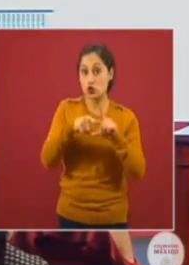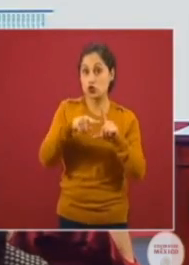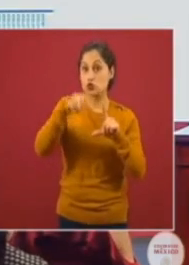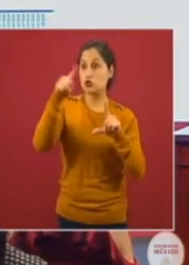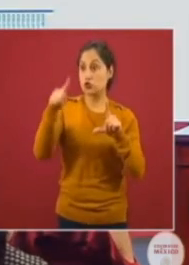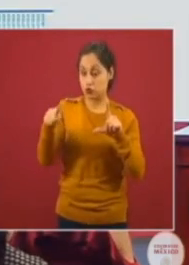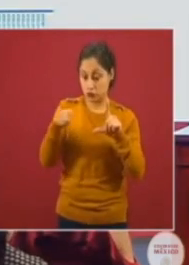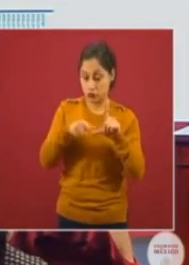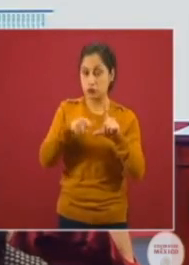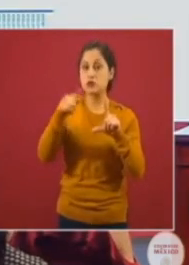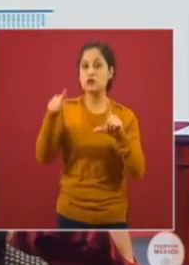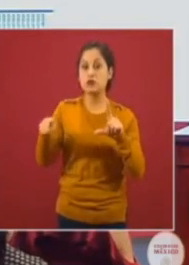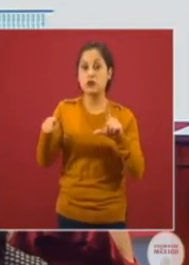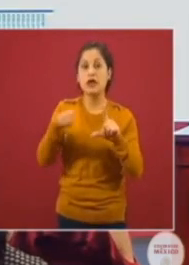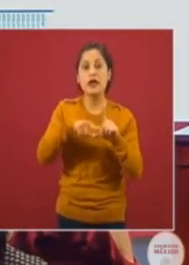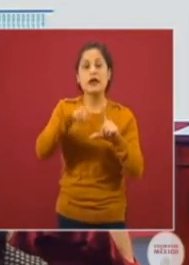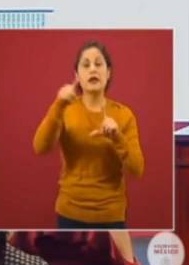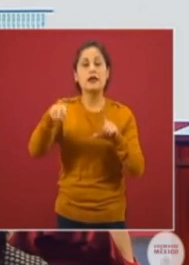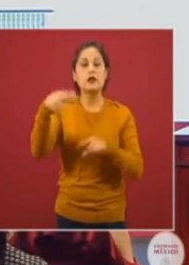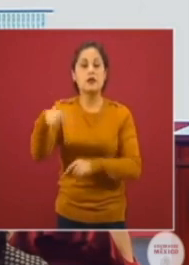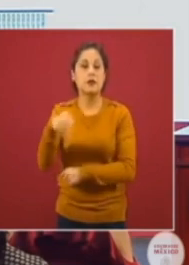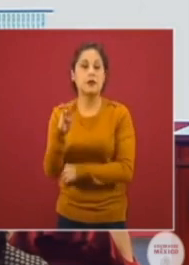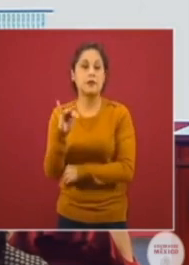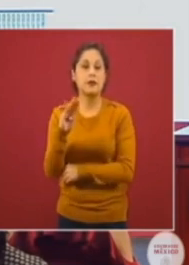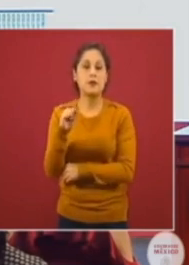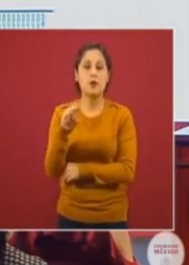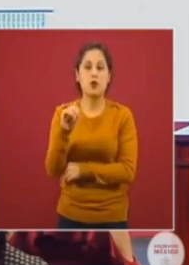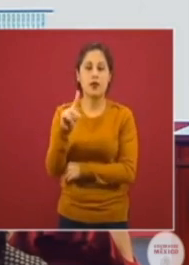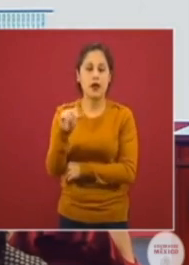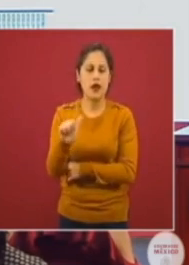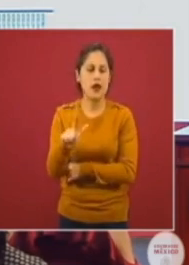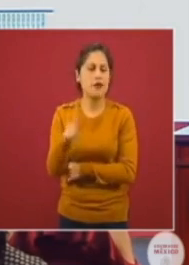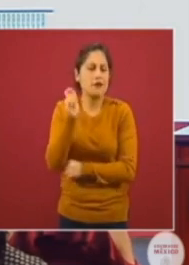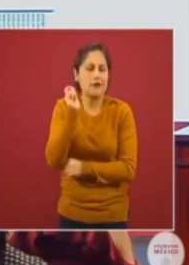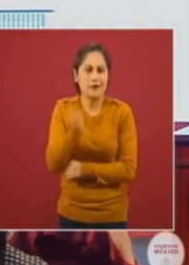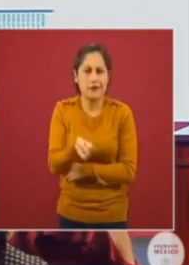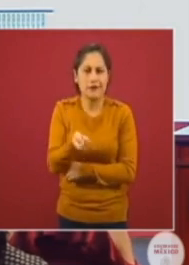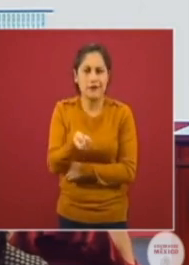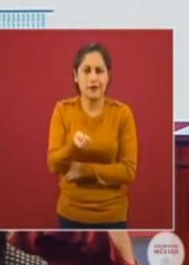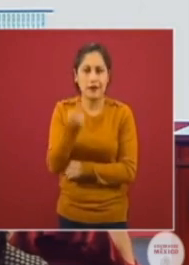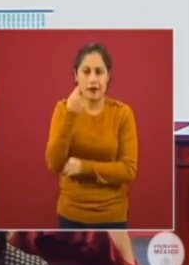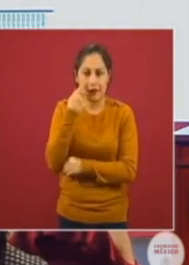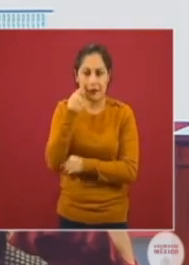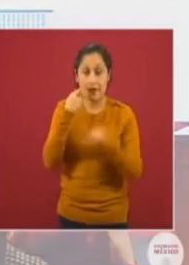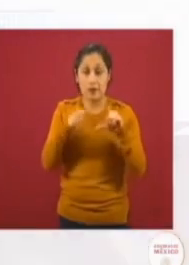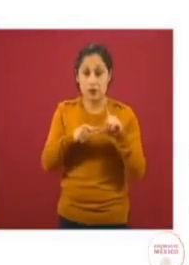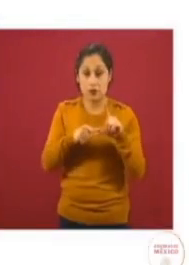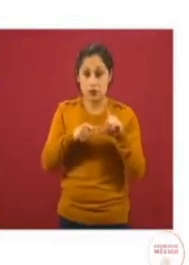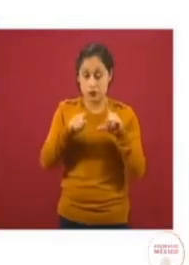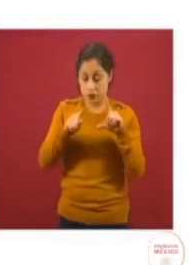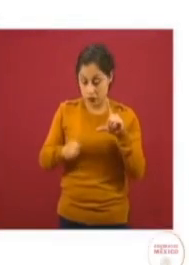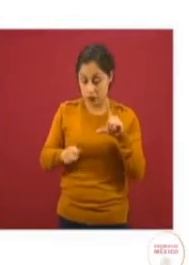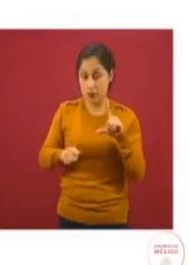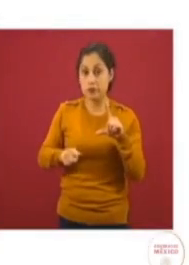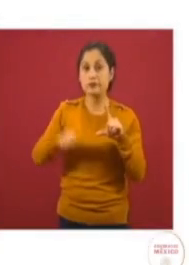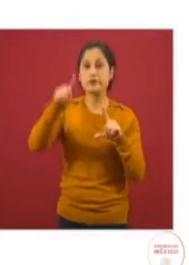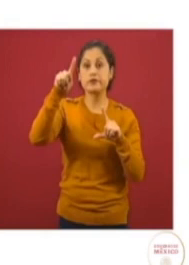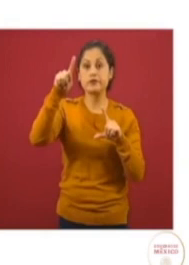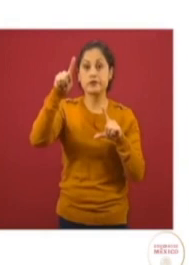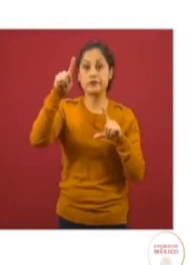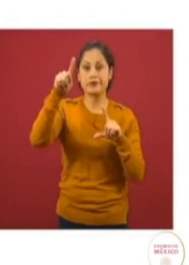técnicamente llamamos curva bimodal. Ese es un tecnicismo que quiere decir, vemos un pico aquí y vemos un pico aún mayor